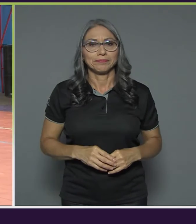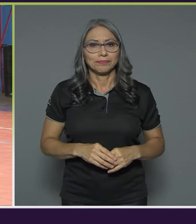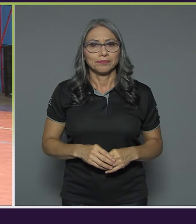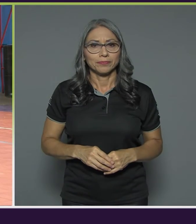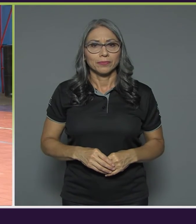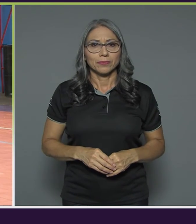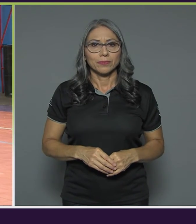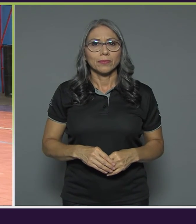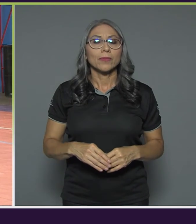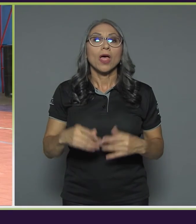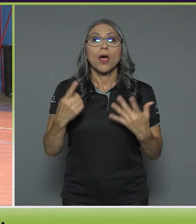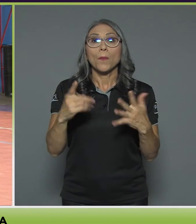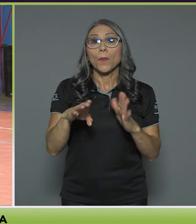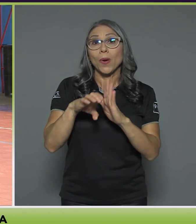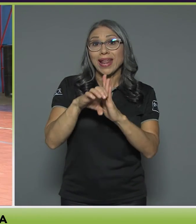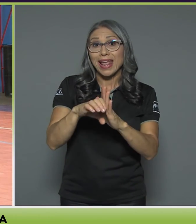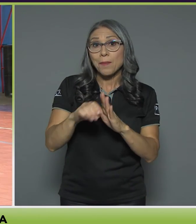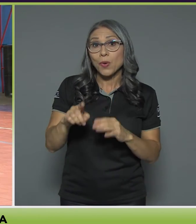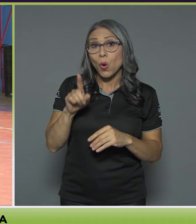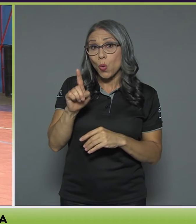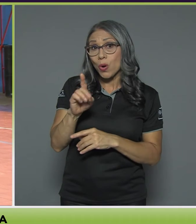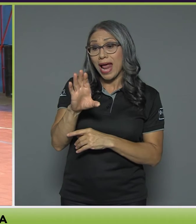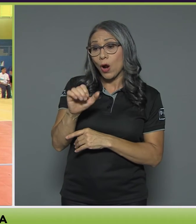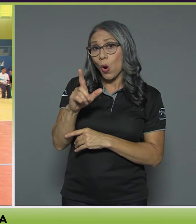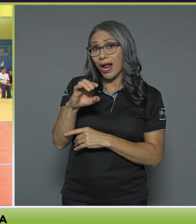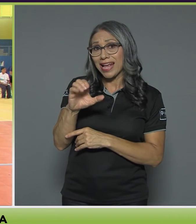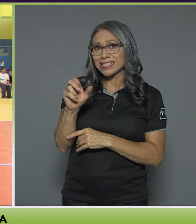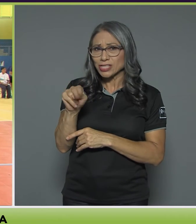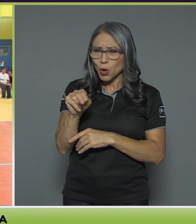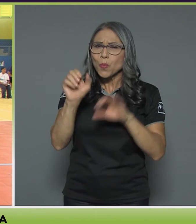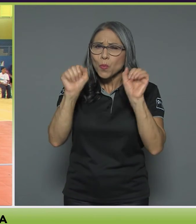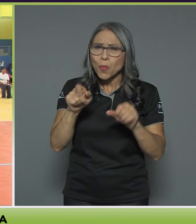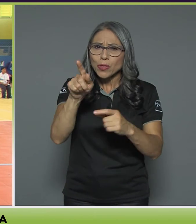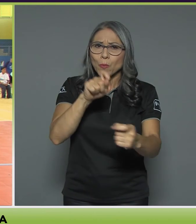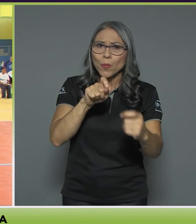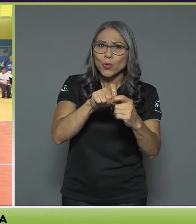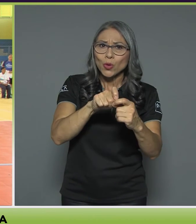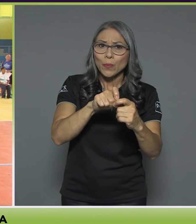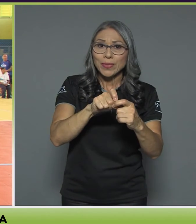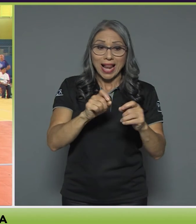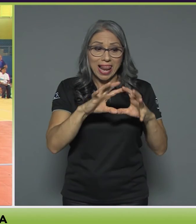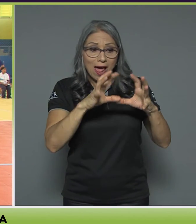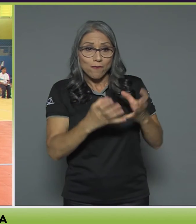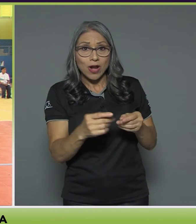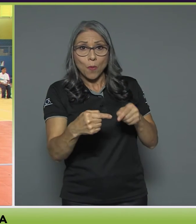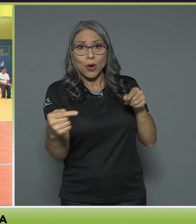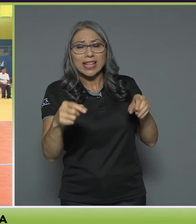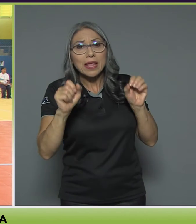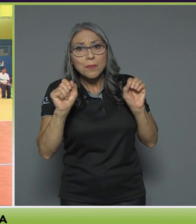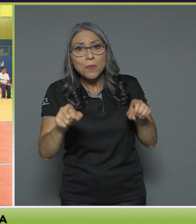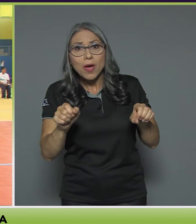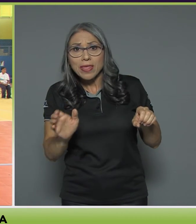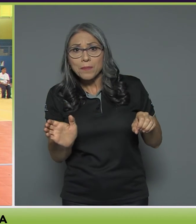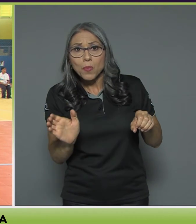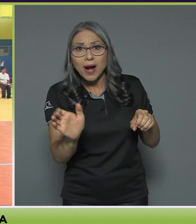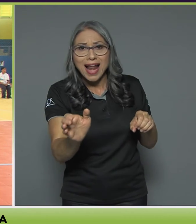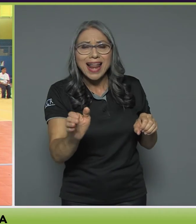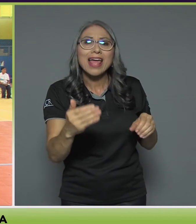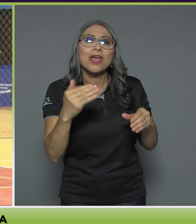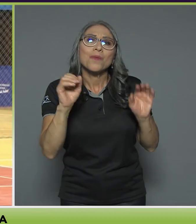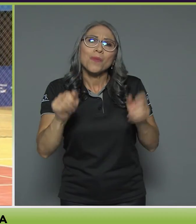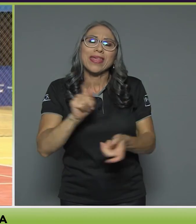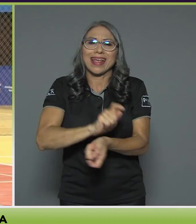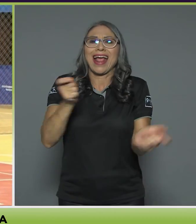Una colocación puede ganar un punto. Empujar la bola de un oponente puede dar la vuelta a un partido gracias a la eliminación de esta bola.